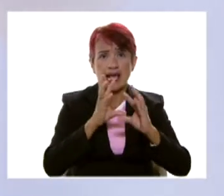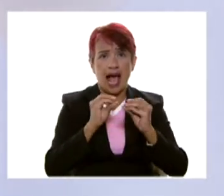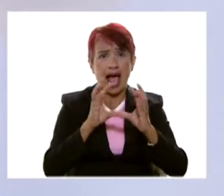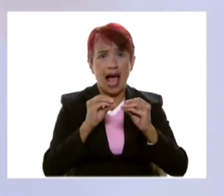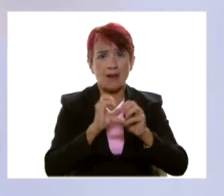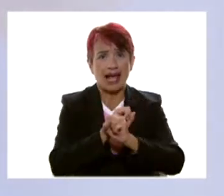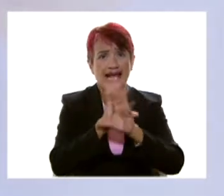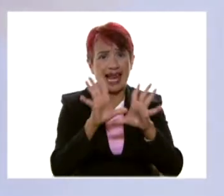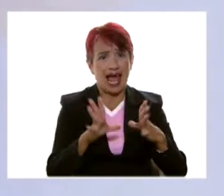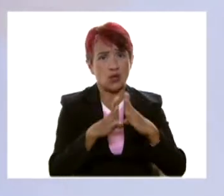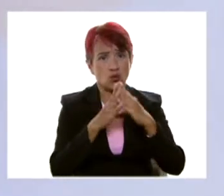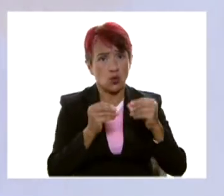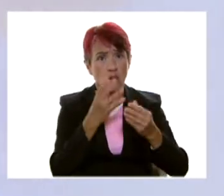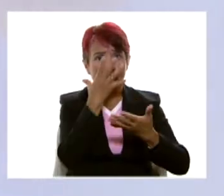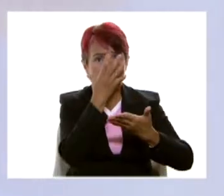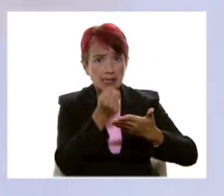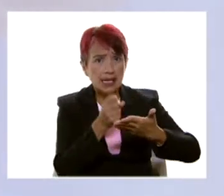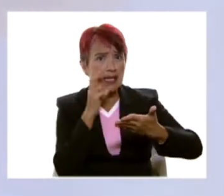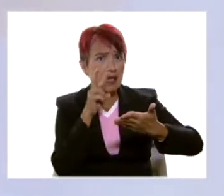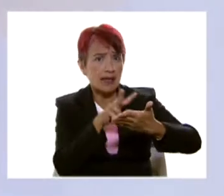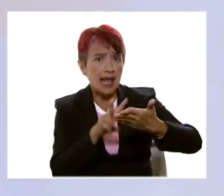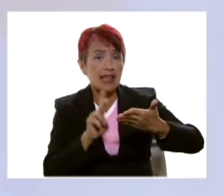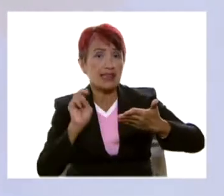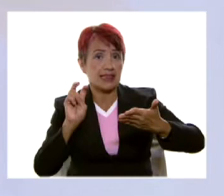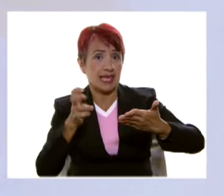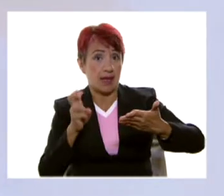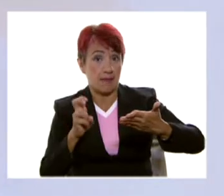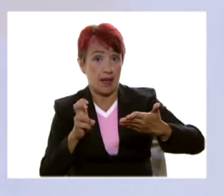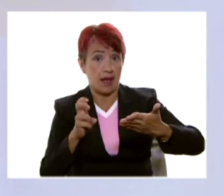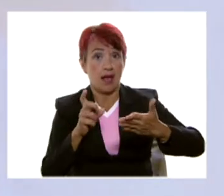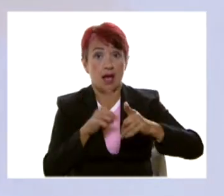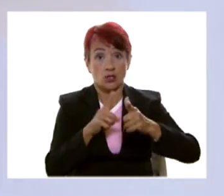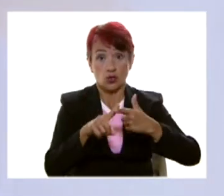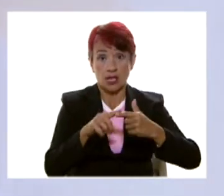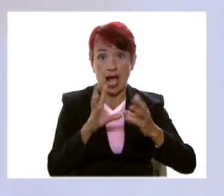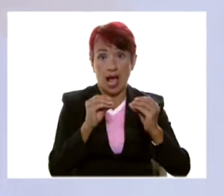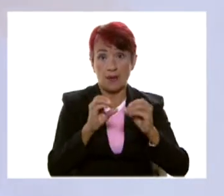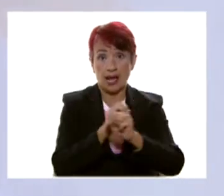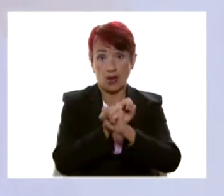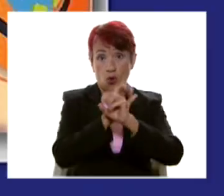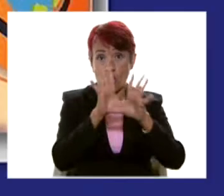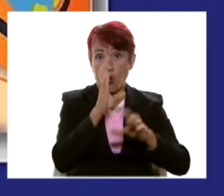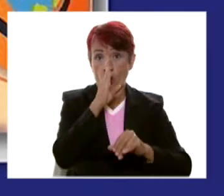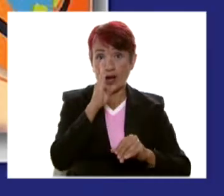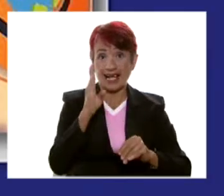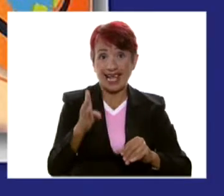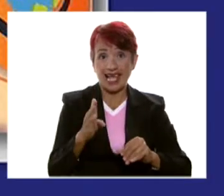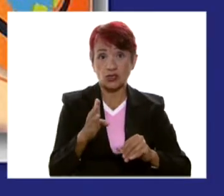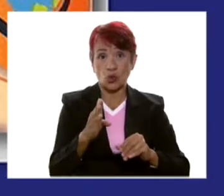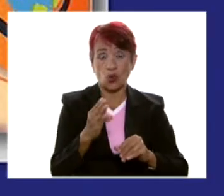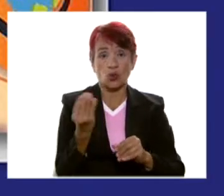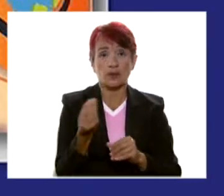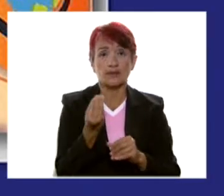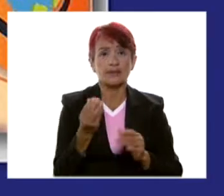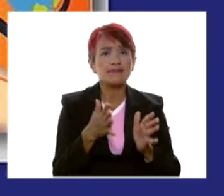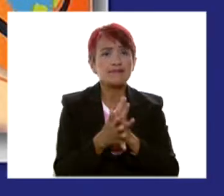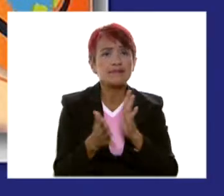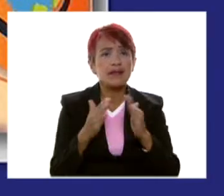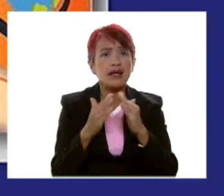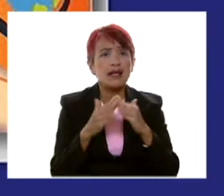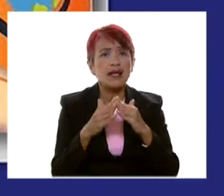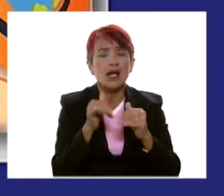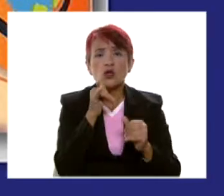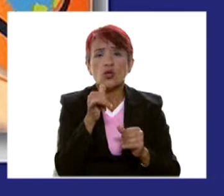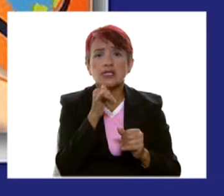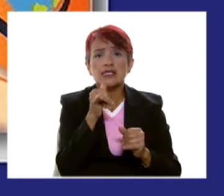el receptor, pueda entender este tema. Cuando hablo de lo concreto, presten atención allá en casa. El relato de una noticia